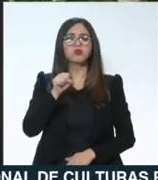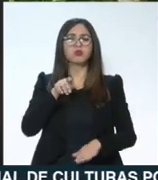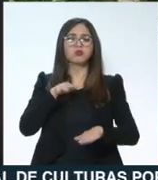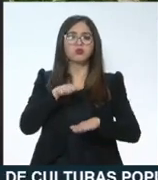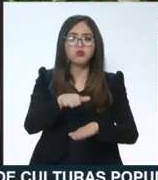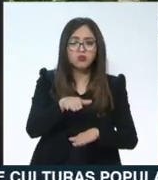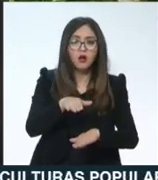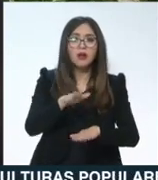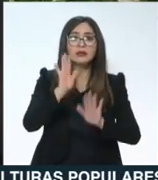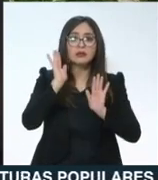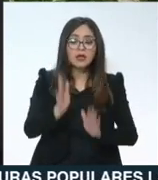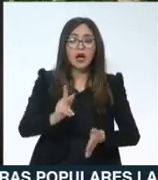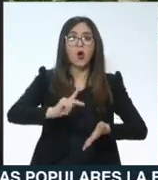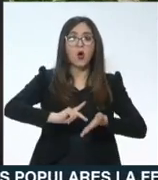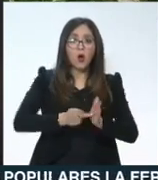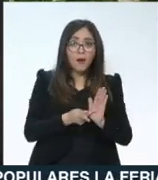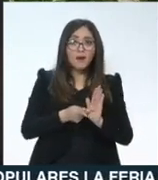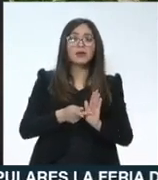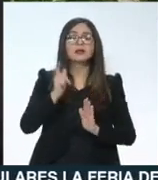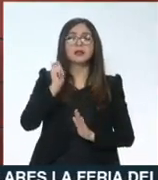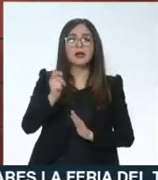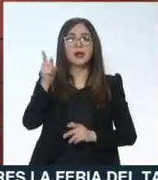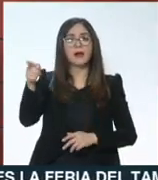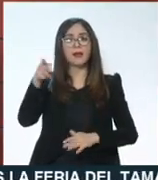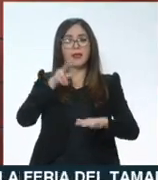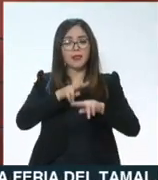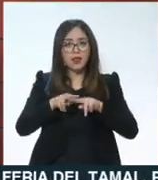vez que reactivan el operativo o el dispositivo del tren,